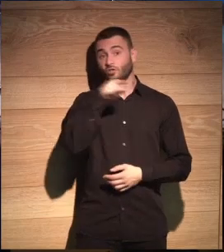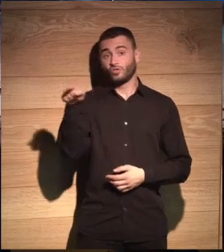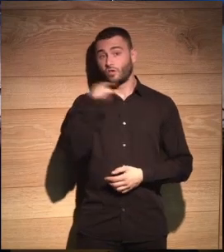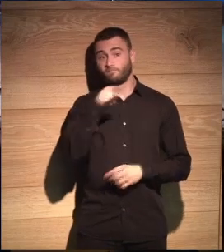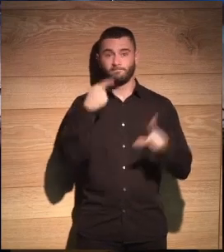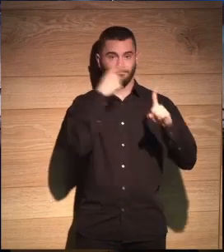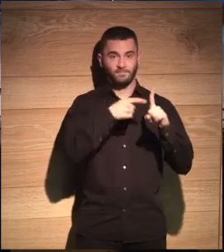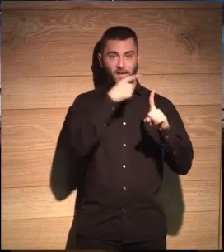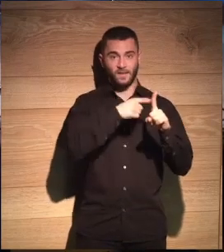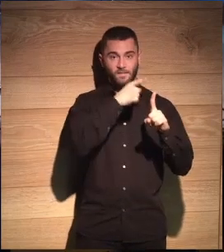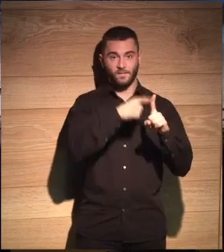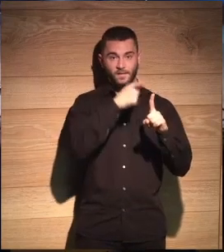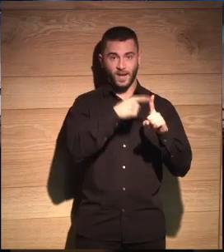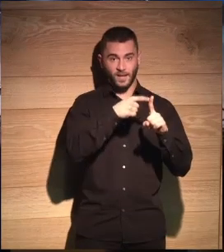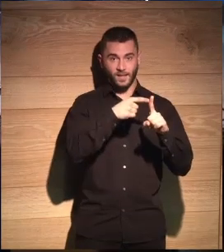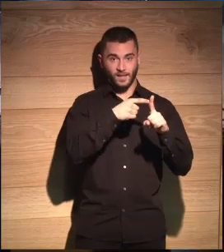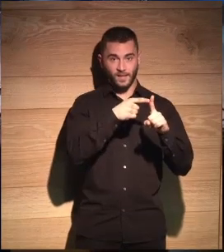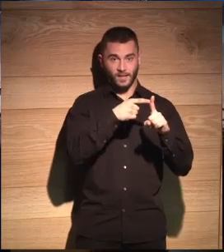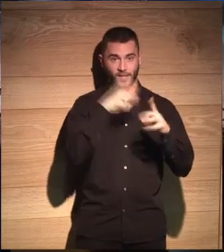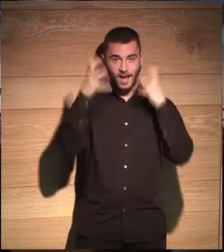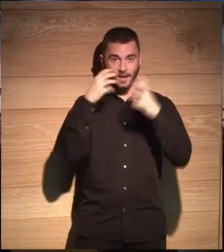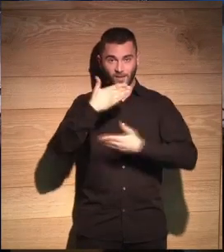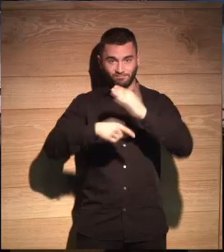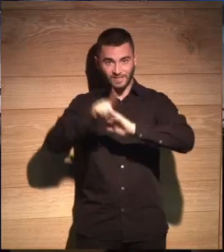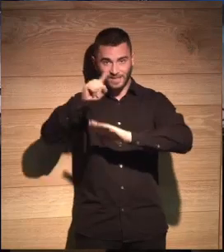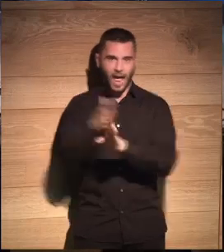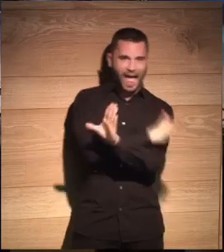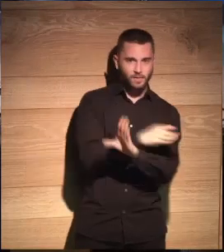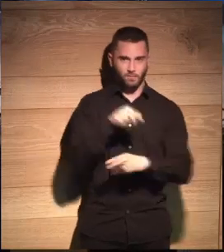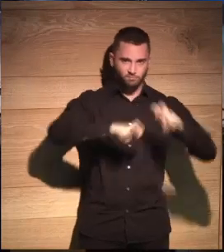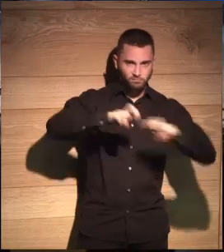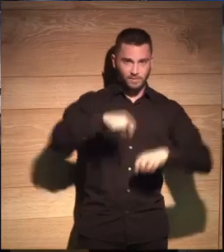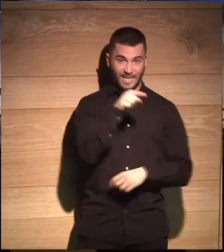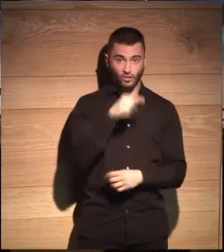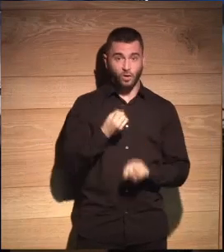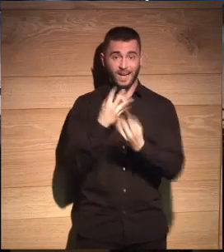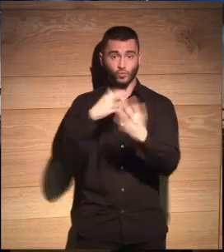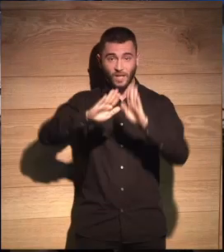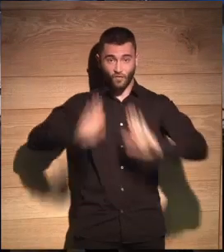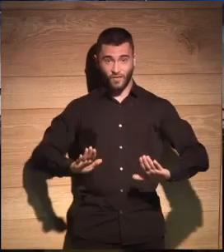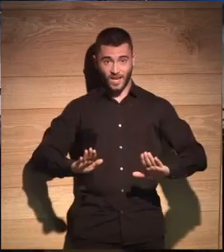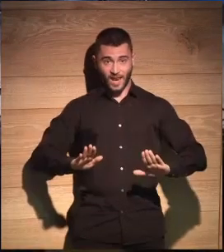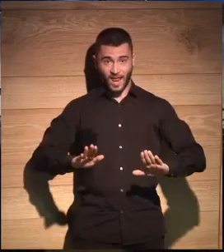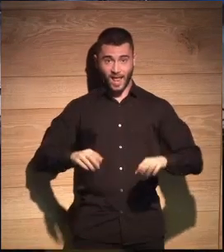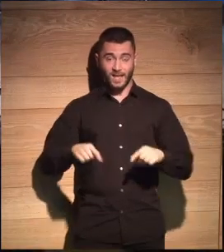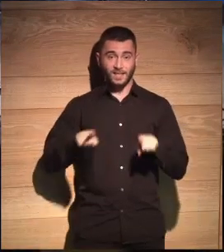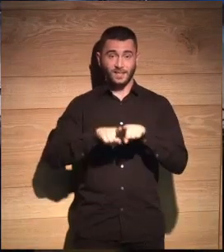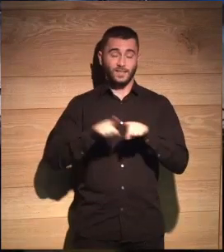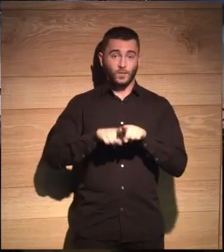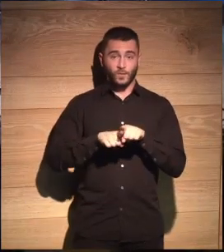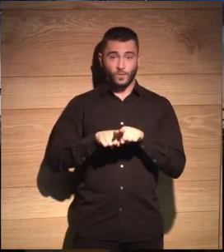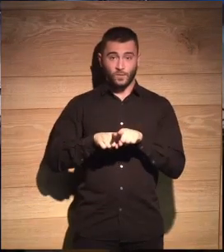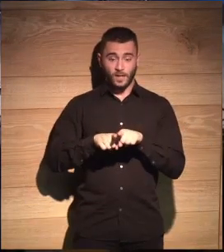se buscan antes del desarrollo del personaje, ya que un poco pues, se puede ver el resultado final, que es un poco andar a caballo entre la evolución que ha